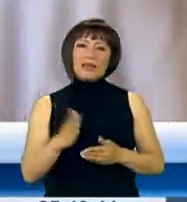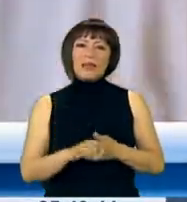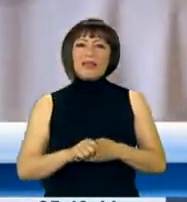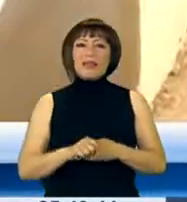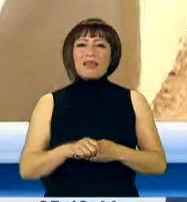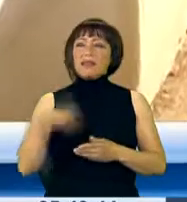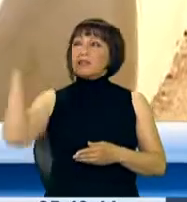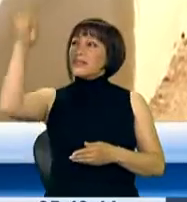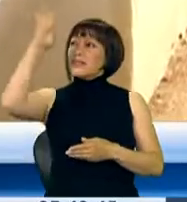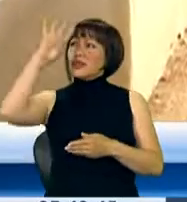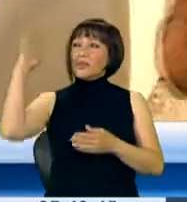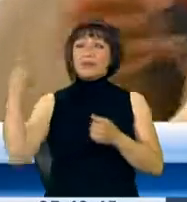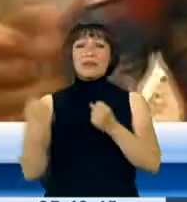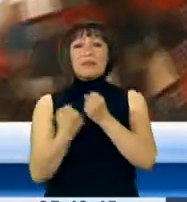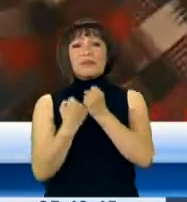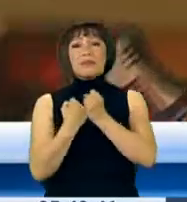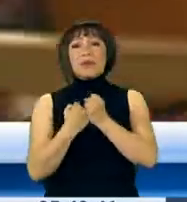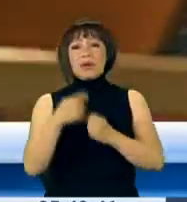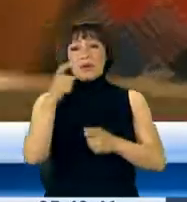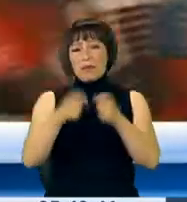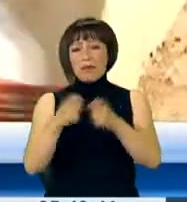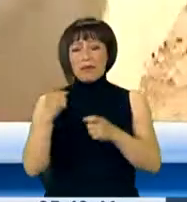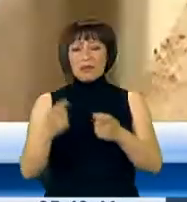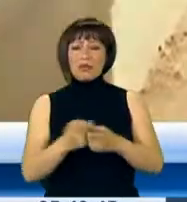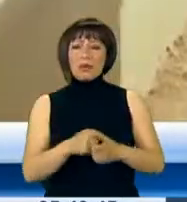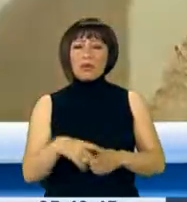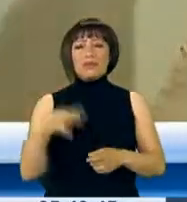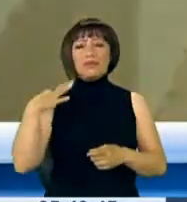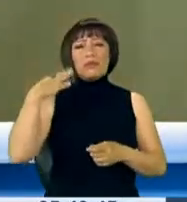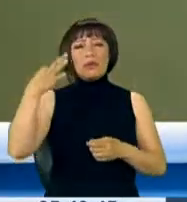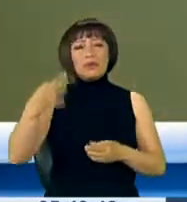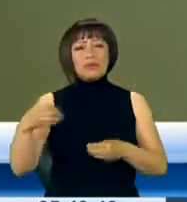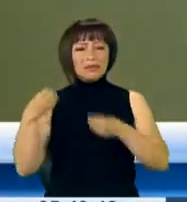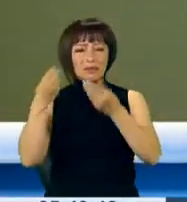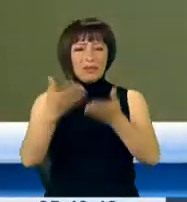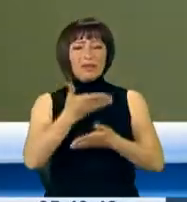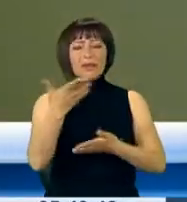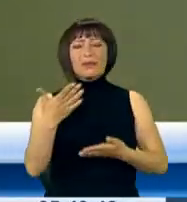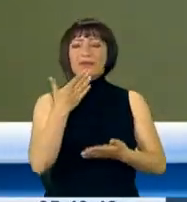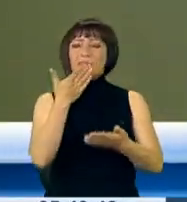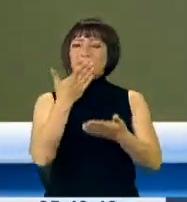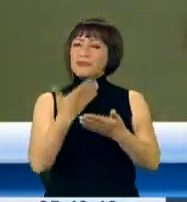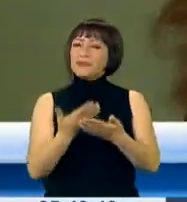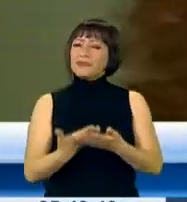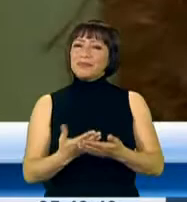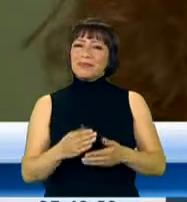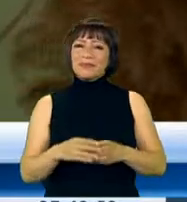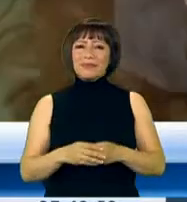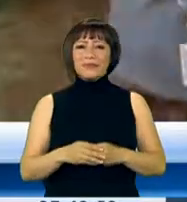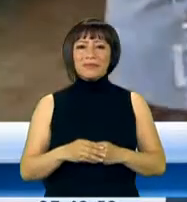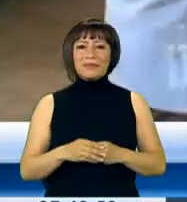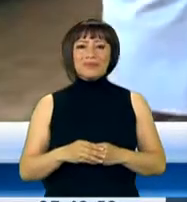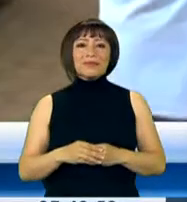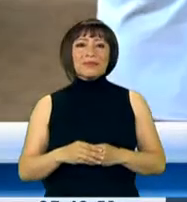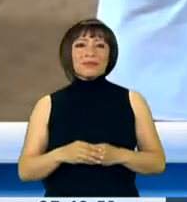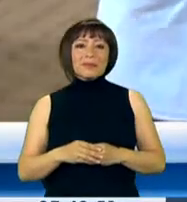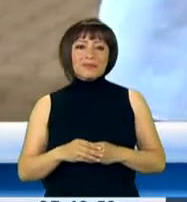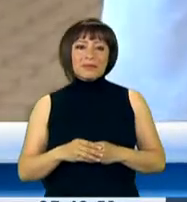ha topado los corazones de las personas para mi esposo. Muchísimo, muchísimo le agradezco.